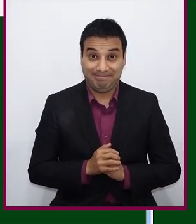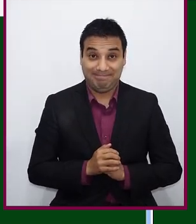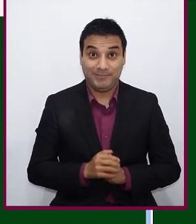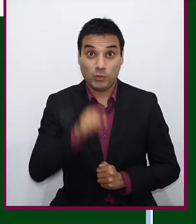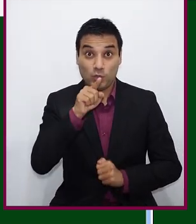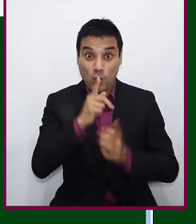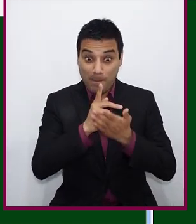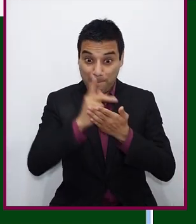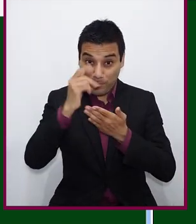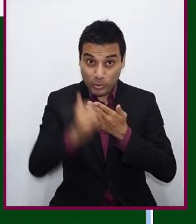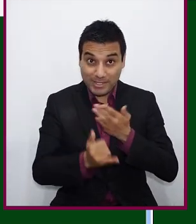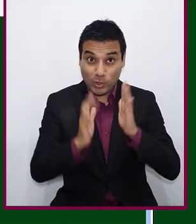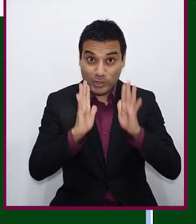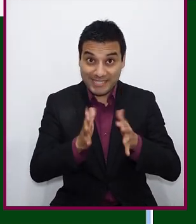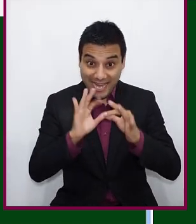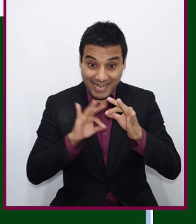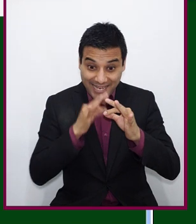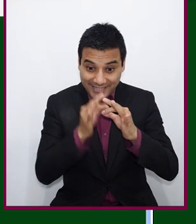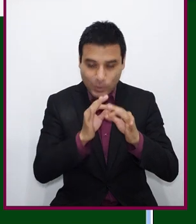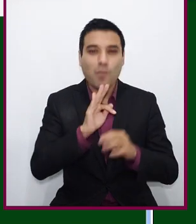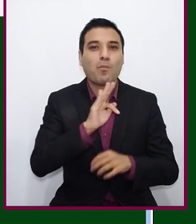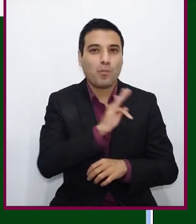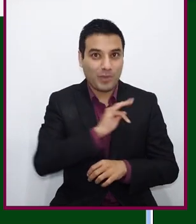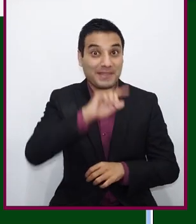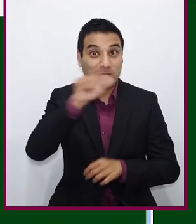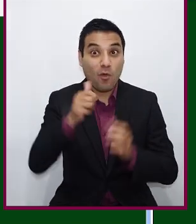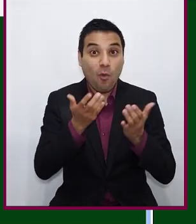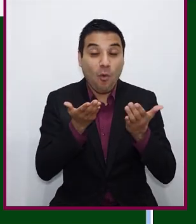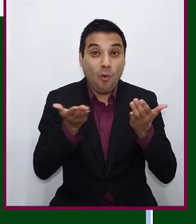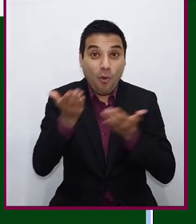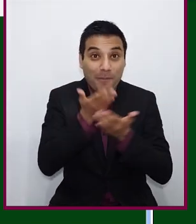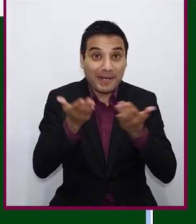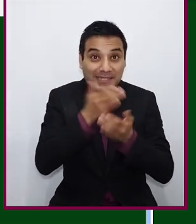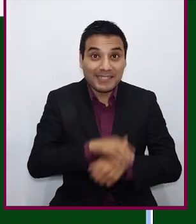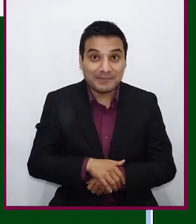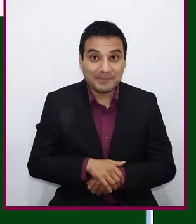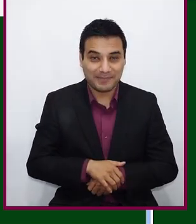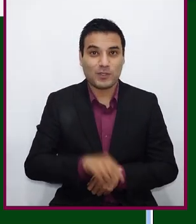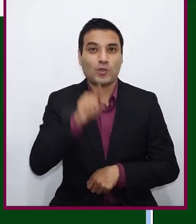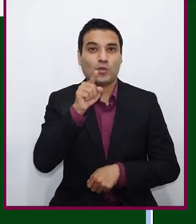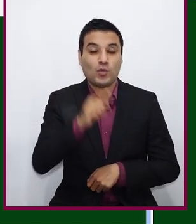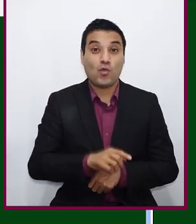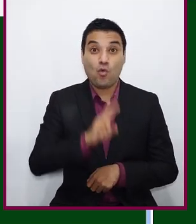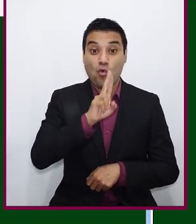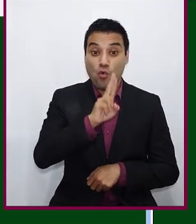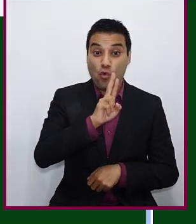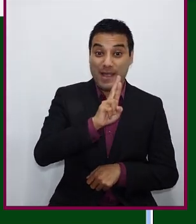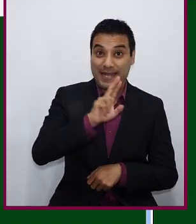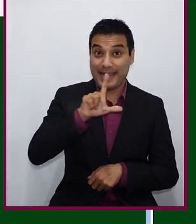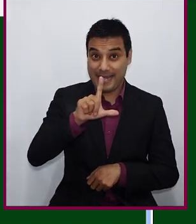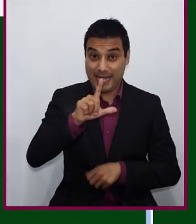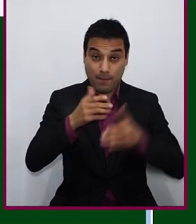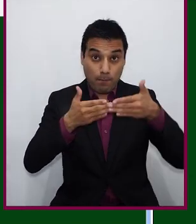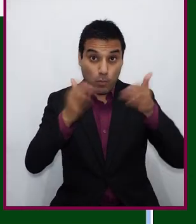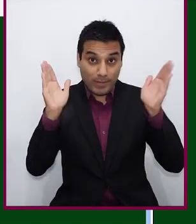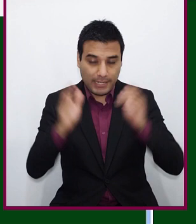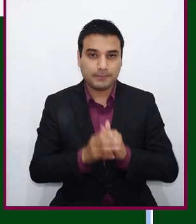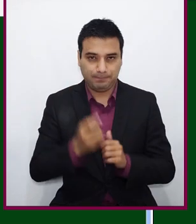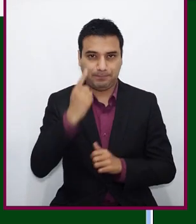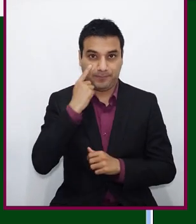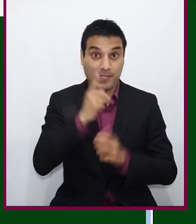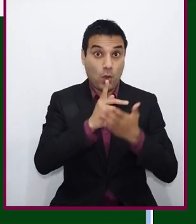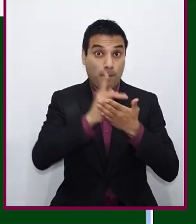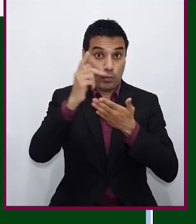para generar una url pública para su código del clic en proyecto compartir proyecto